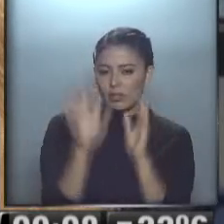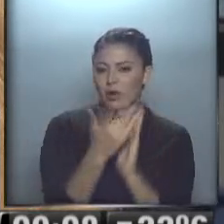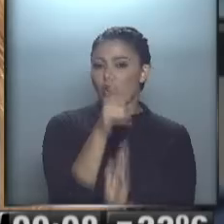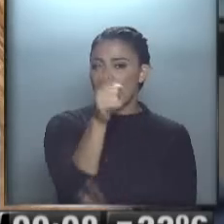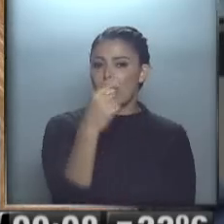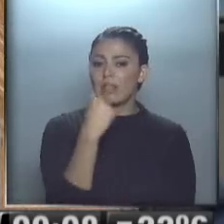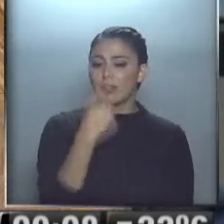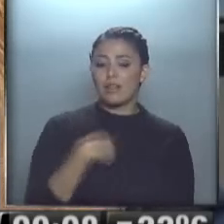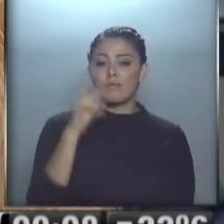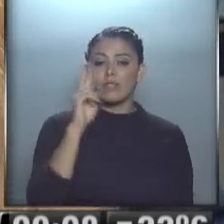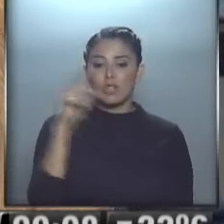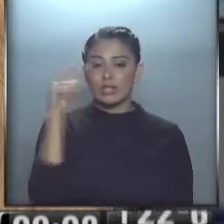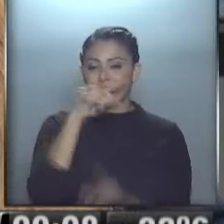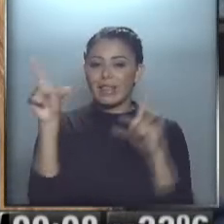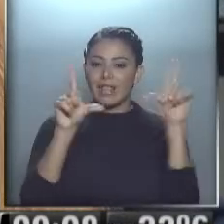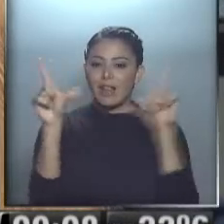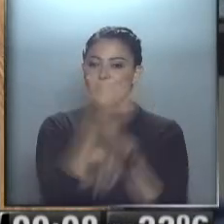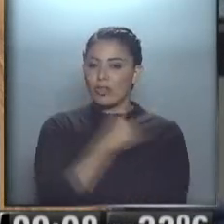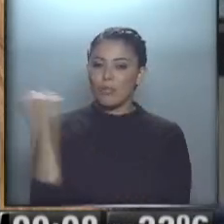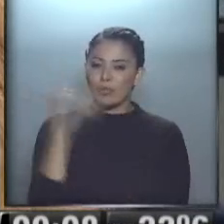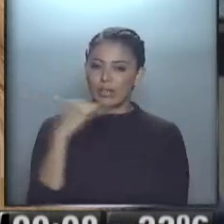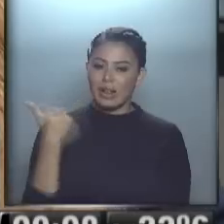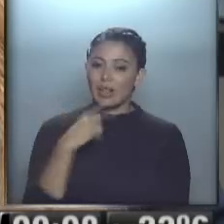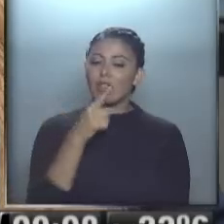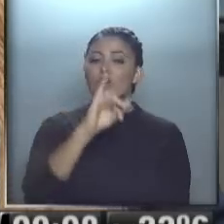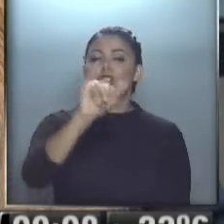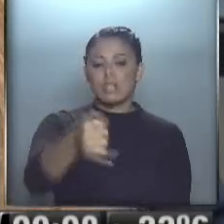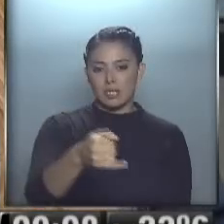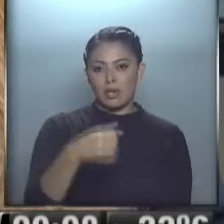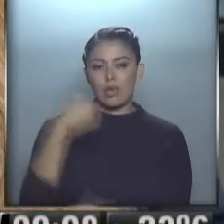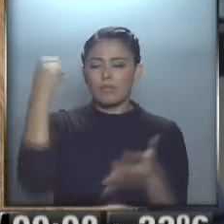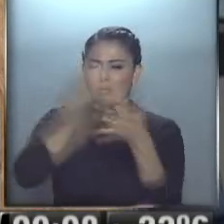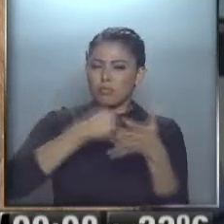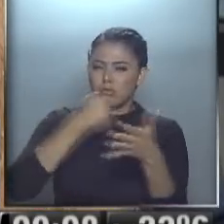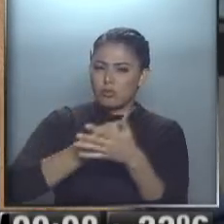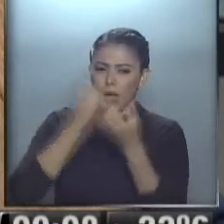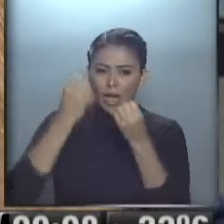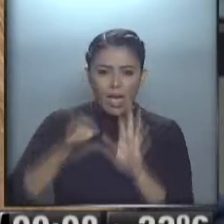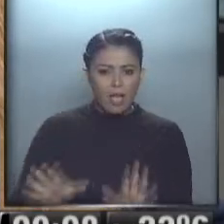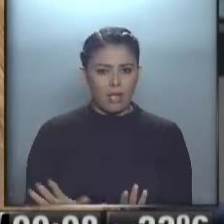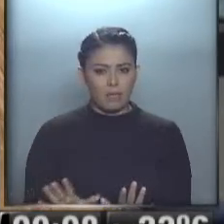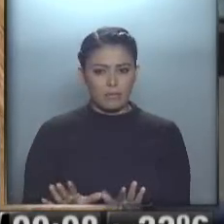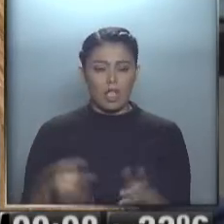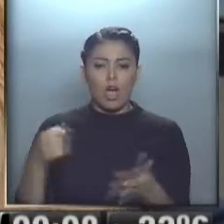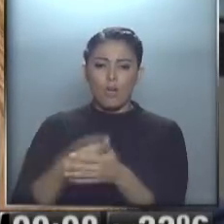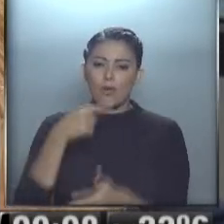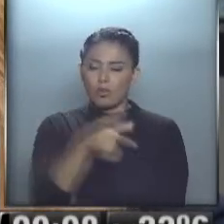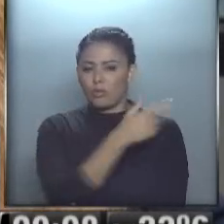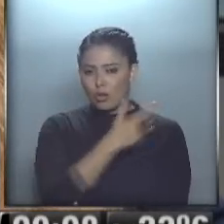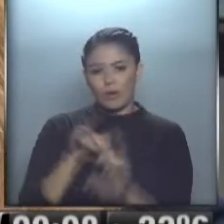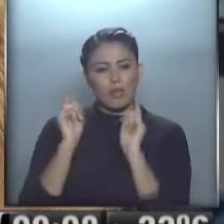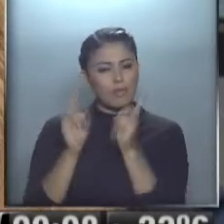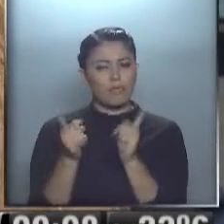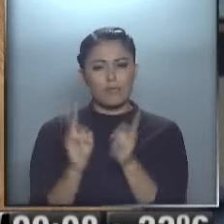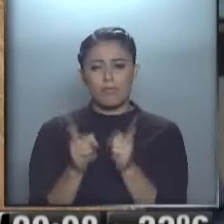a visión 7 a la televisión pública de Argentina que sí que hay un golpe en marcha y que es un golpe con Patricia y